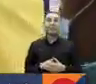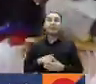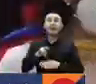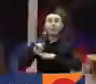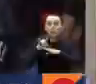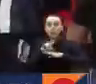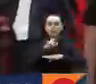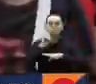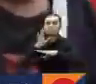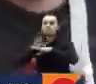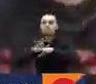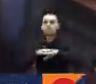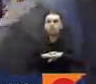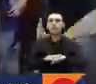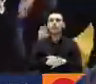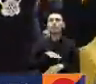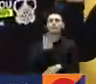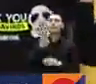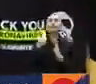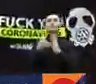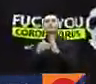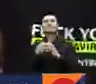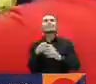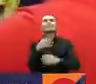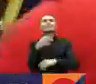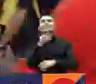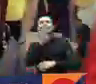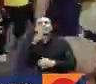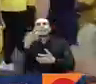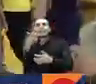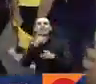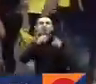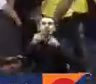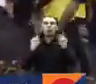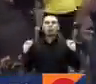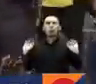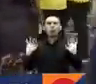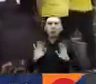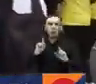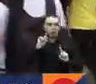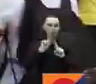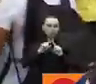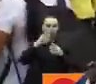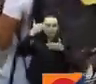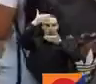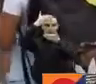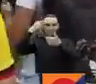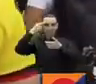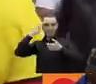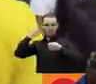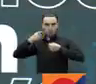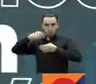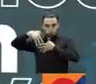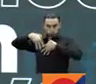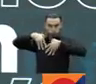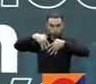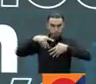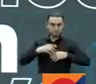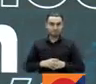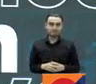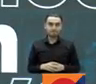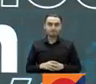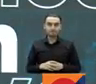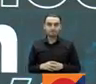habrá 4.700 miembros del SMAT disponibles para dispersar posibles bloqueos y desmanes.